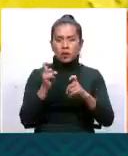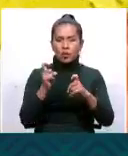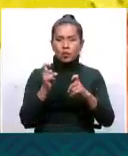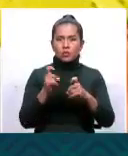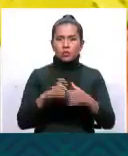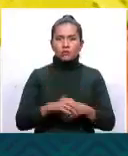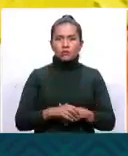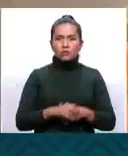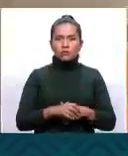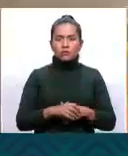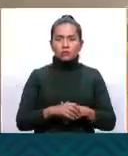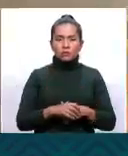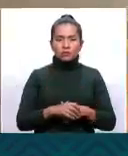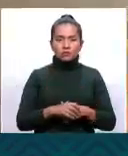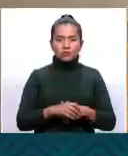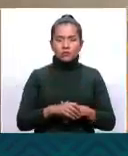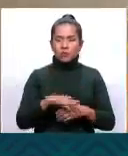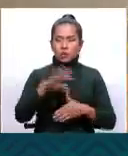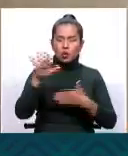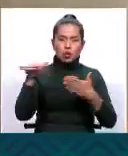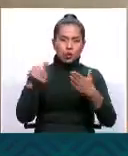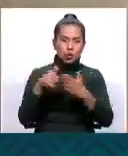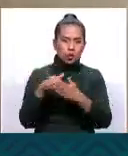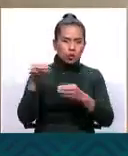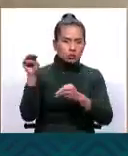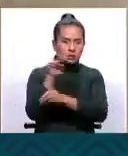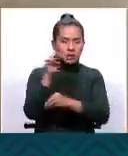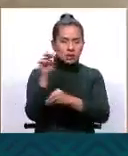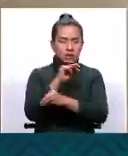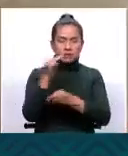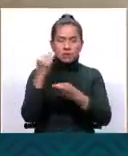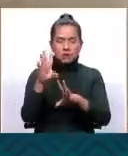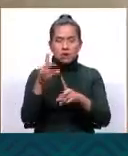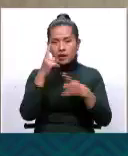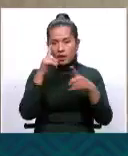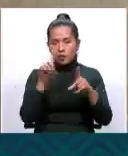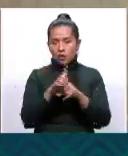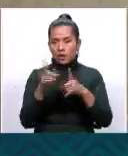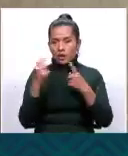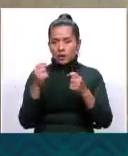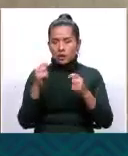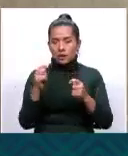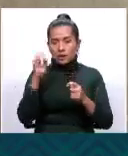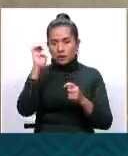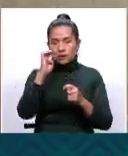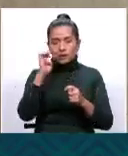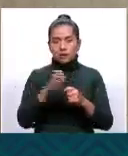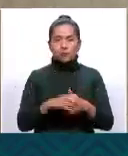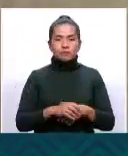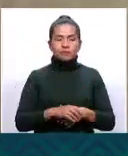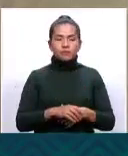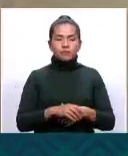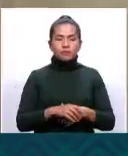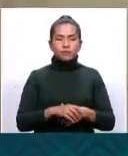provincia Omasuyos, ¿cuáles fueron los proyectos que se habrían tratado con usted y con el presidente del Estado, por favor?